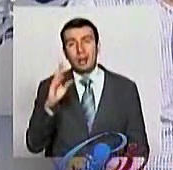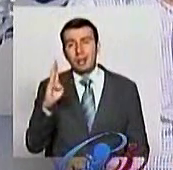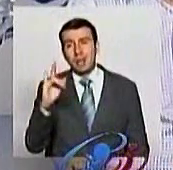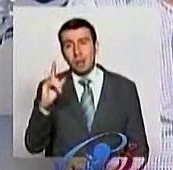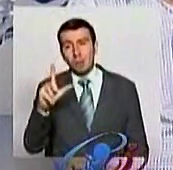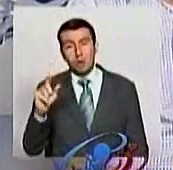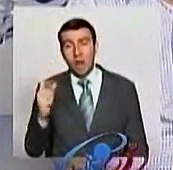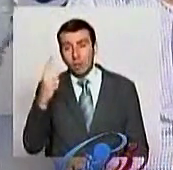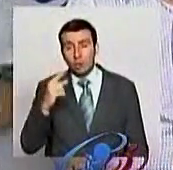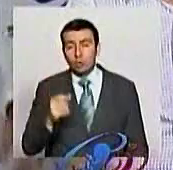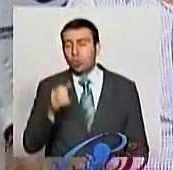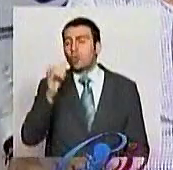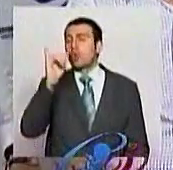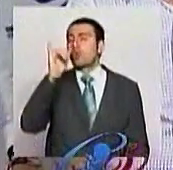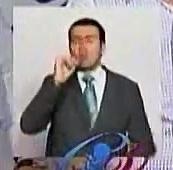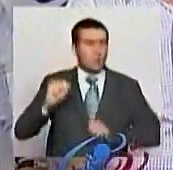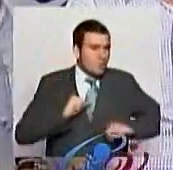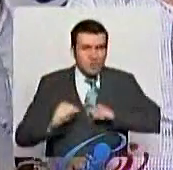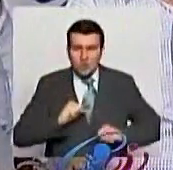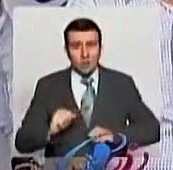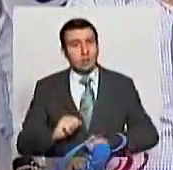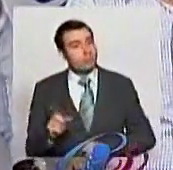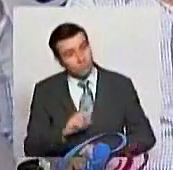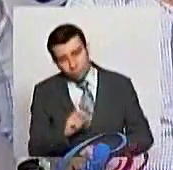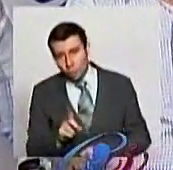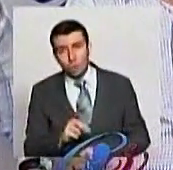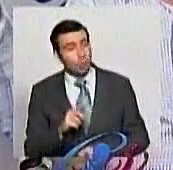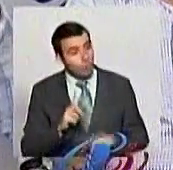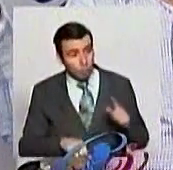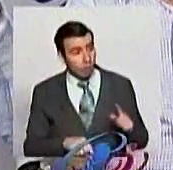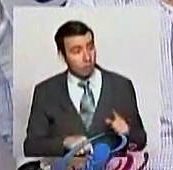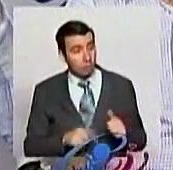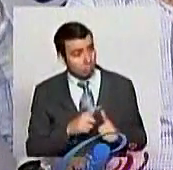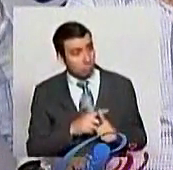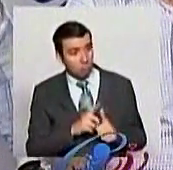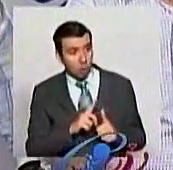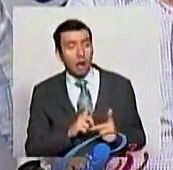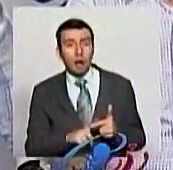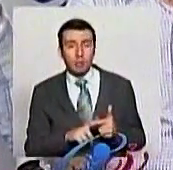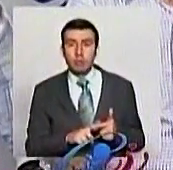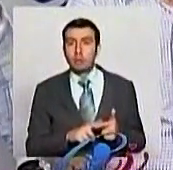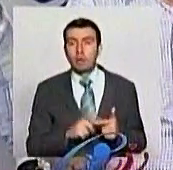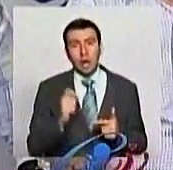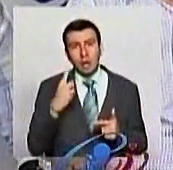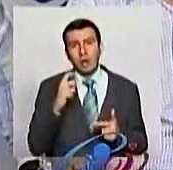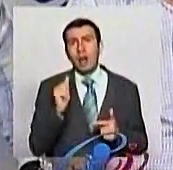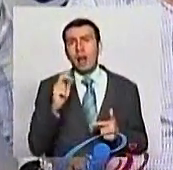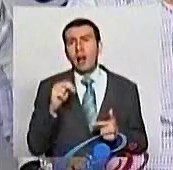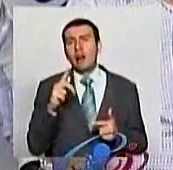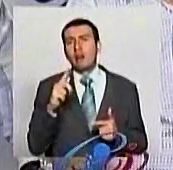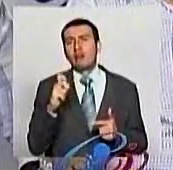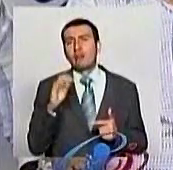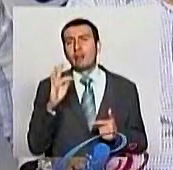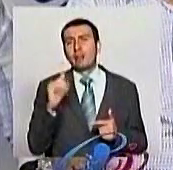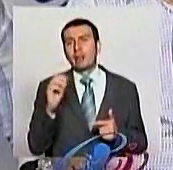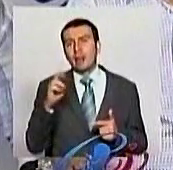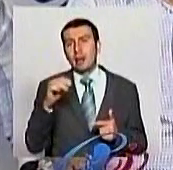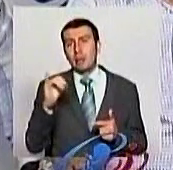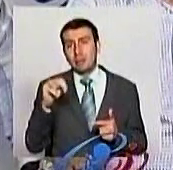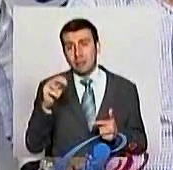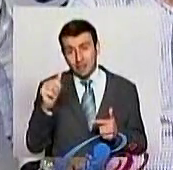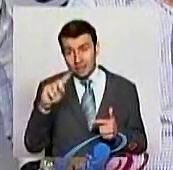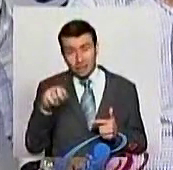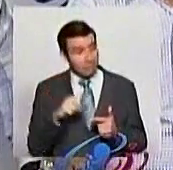energizante porque esto va a cambiar o alterar el examen, ¿cierto? Si usan anfetaminas también podría alterar el resultado de esta prueba.